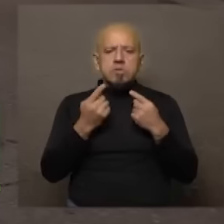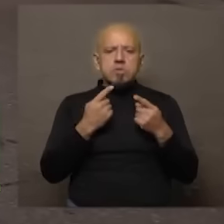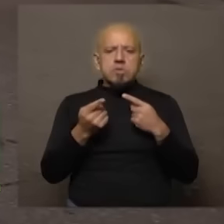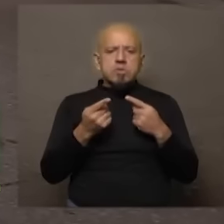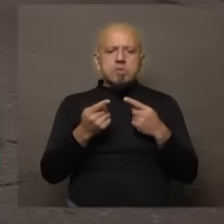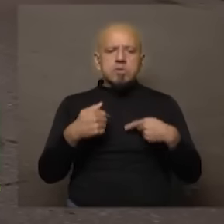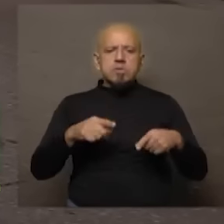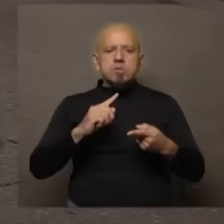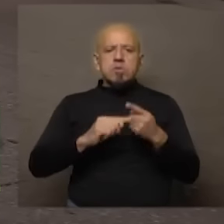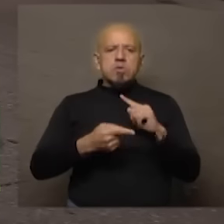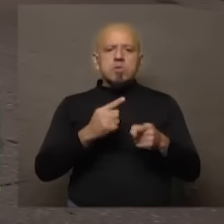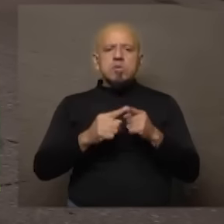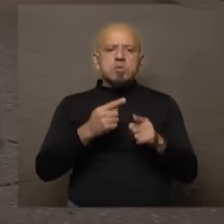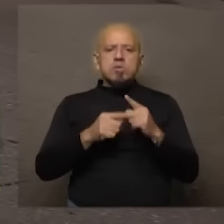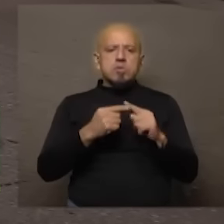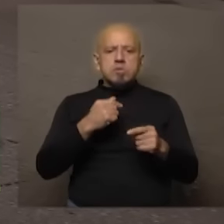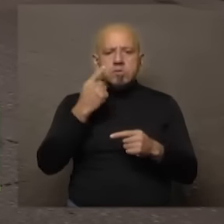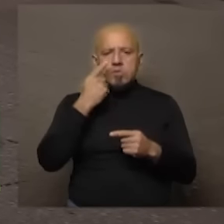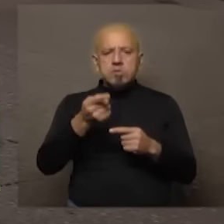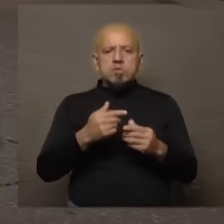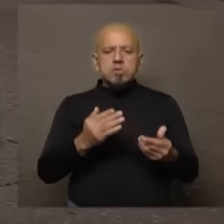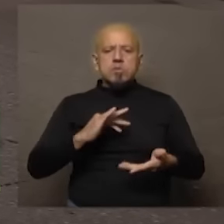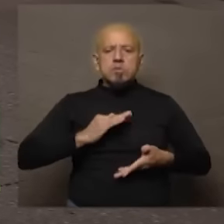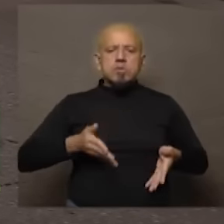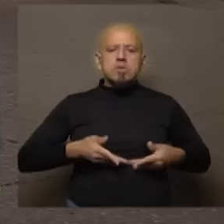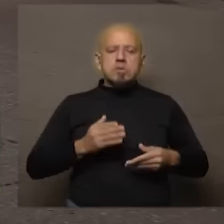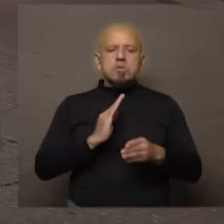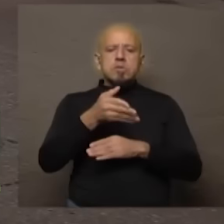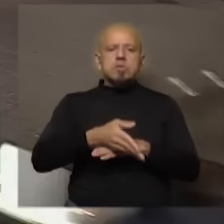la coordinadora del Observatorio de Violencia de Género y Acceso a la Justicia